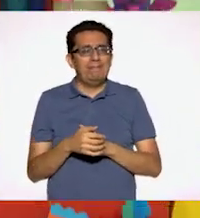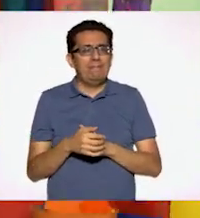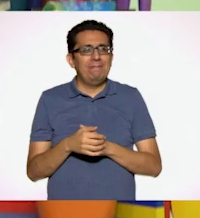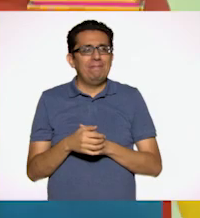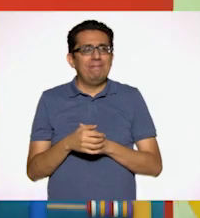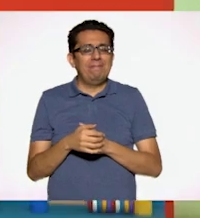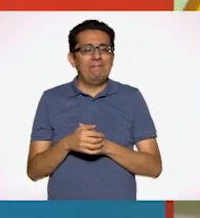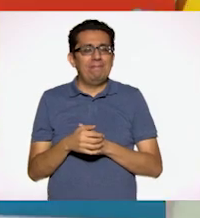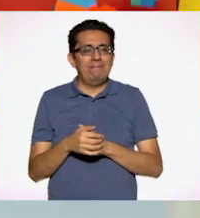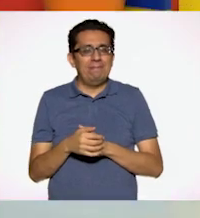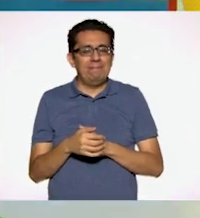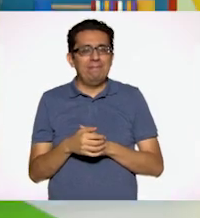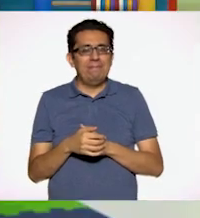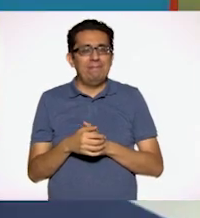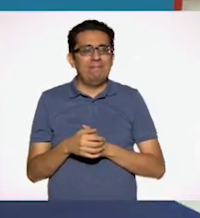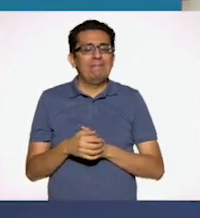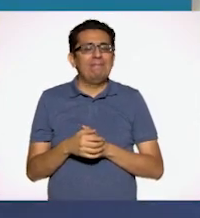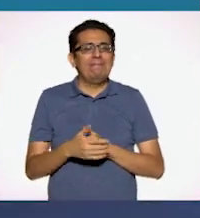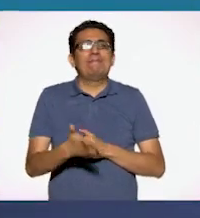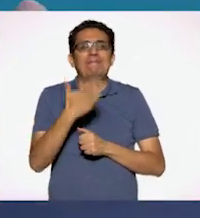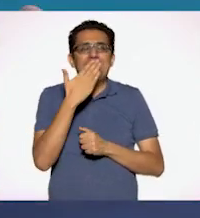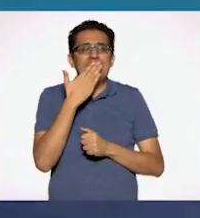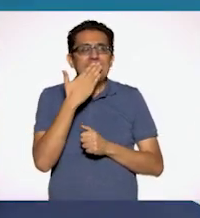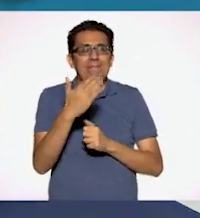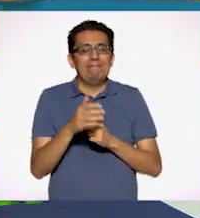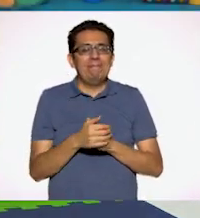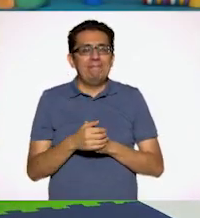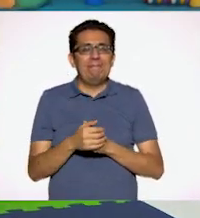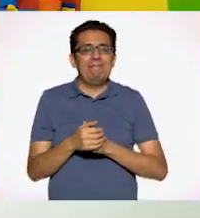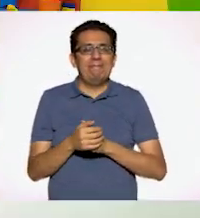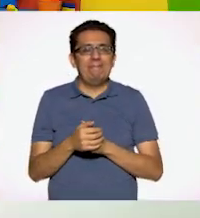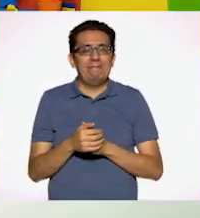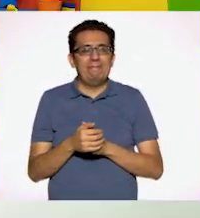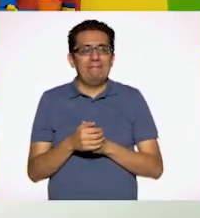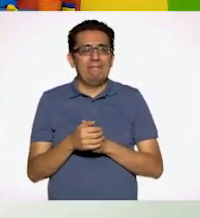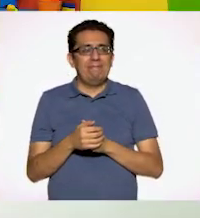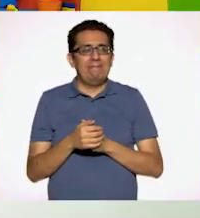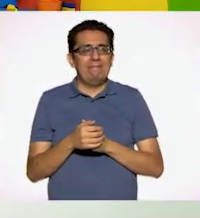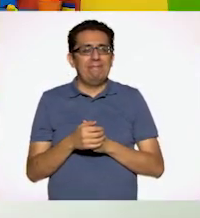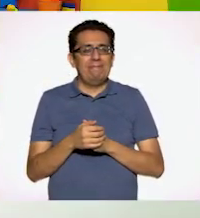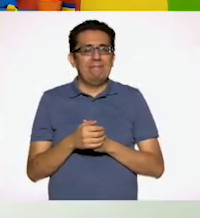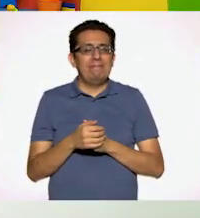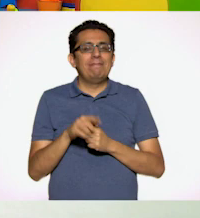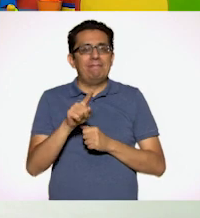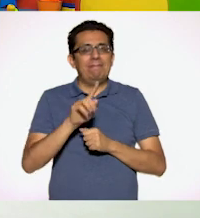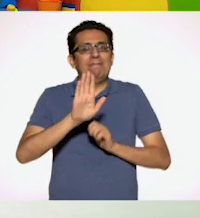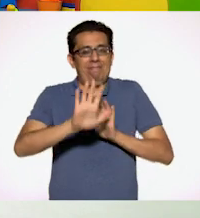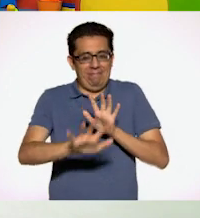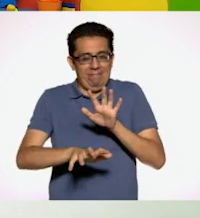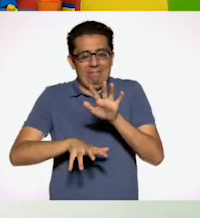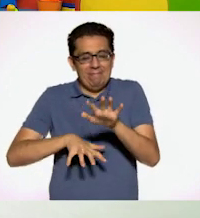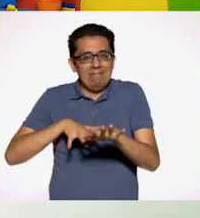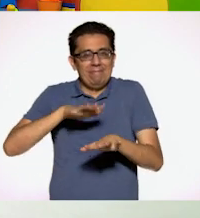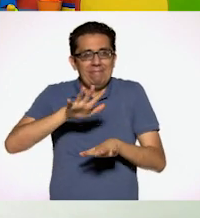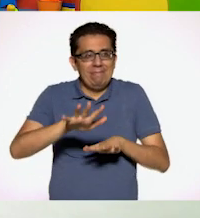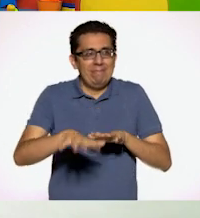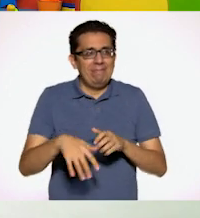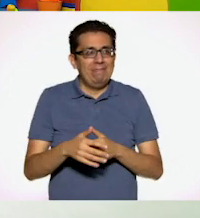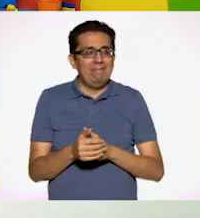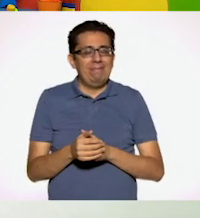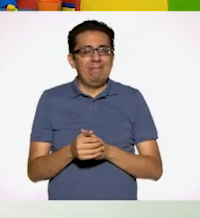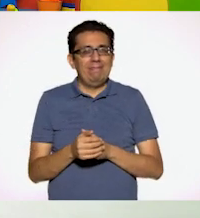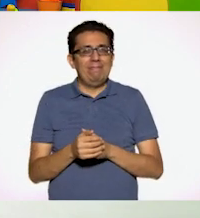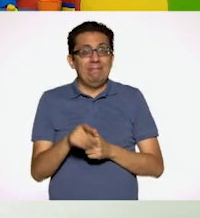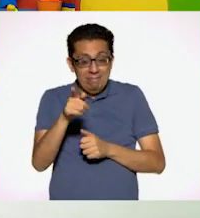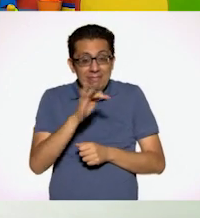¡Mau! Muy bien. ¡Mau! Y avanzamos. ¡Mau!